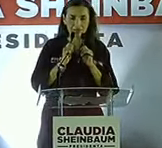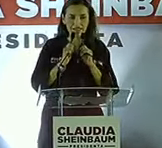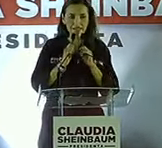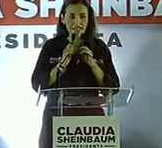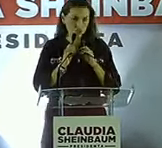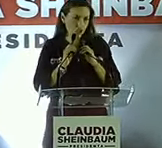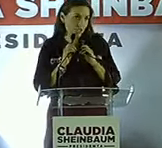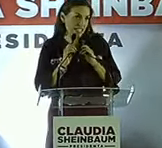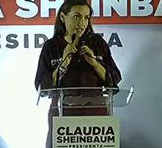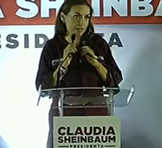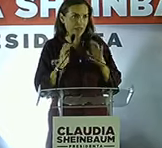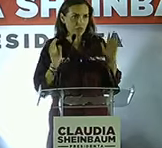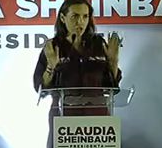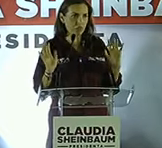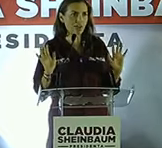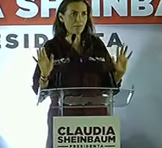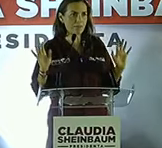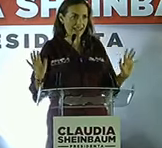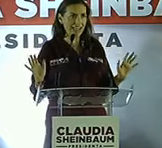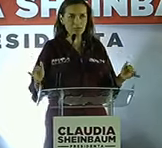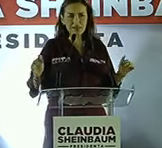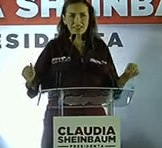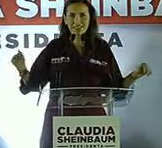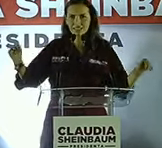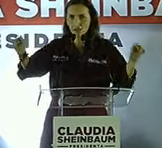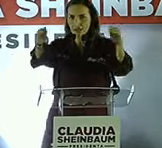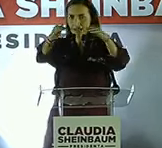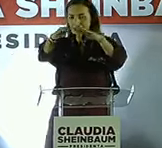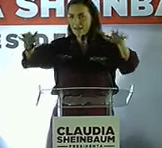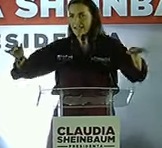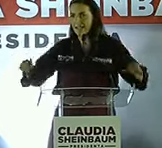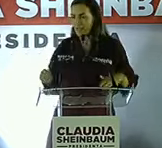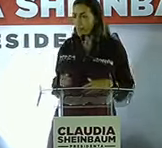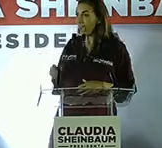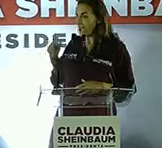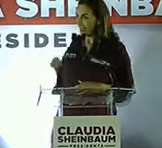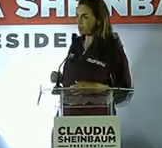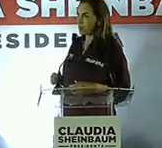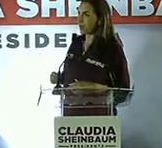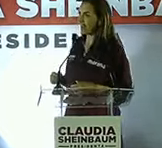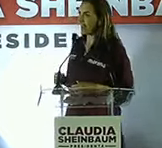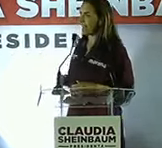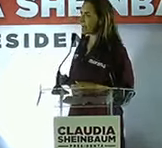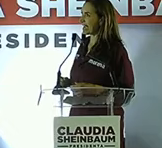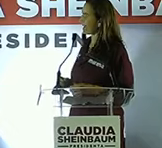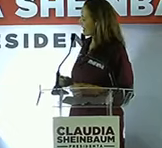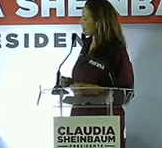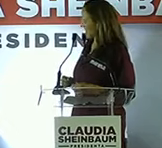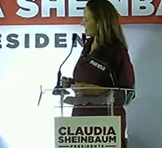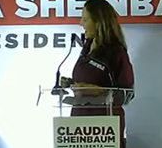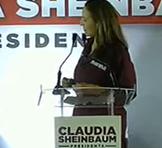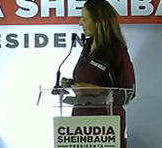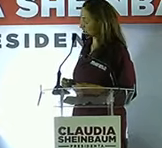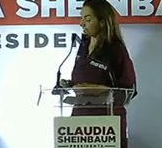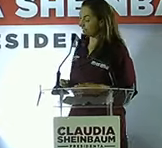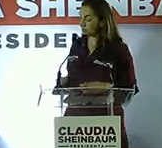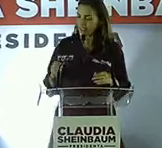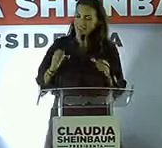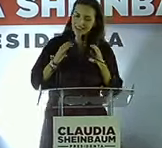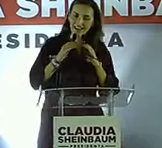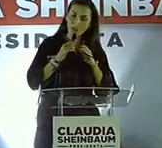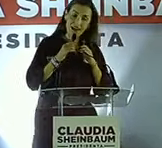vivir y yo digo que sí para los que lo pueden pagar y viven detrás de una eh muralla como era la blanca Mérida una ciudad